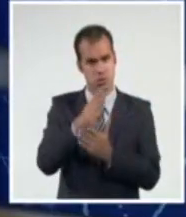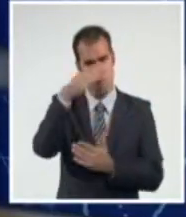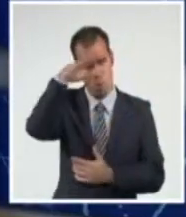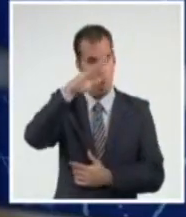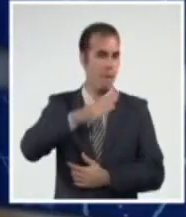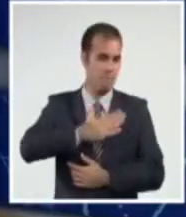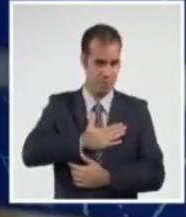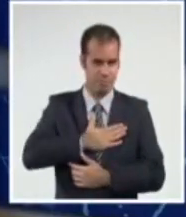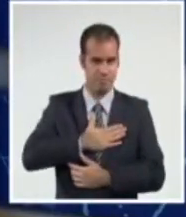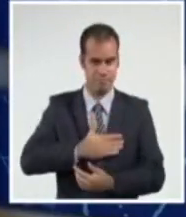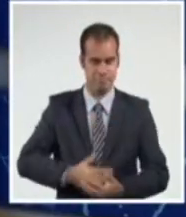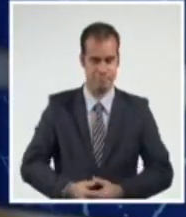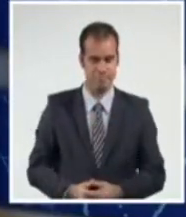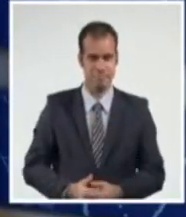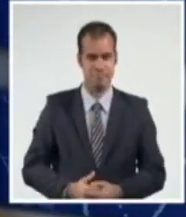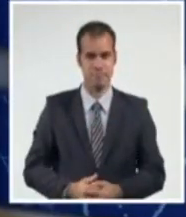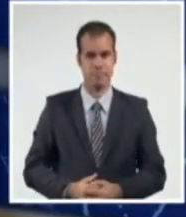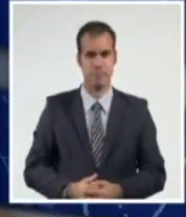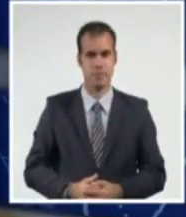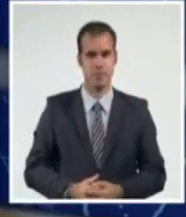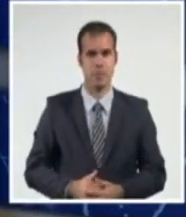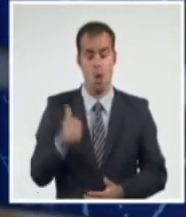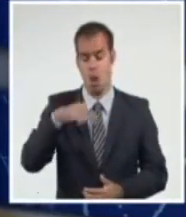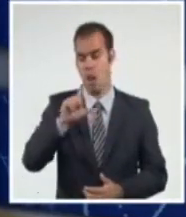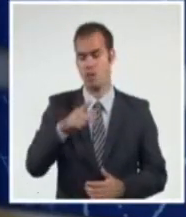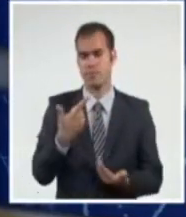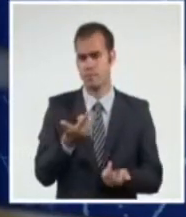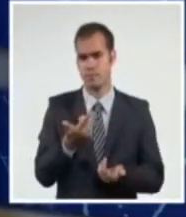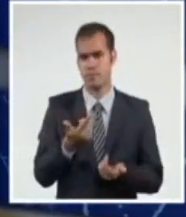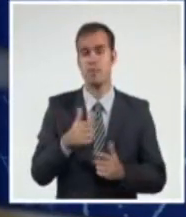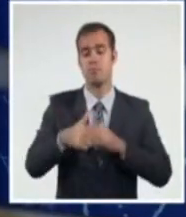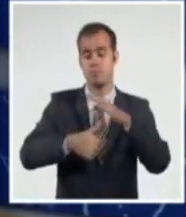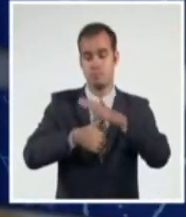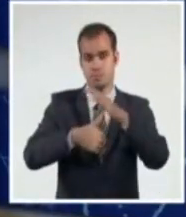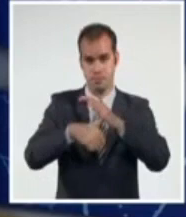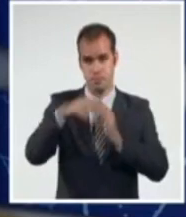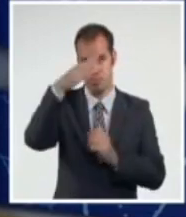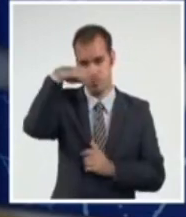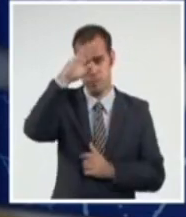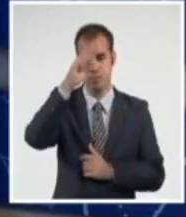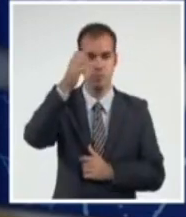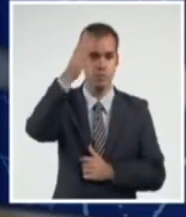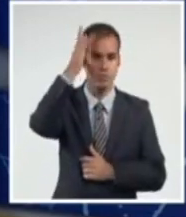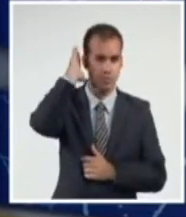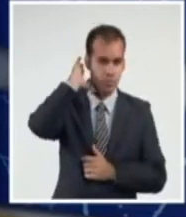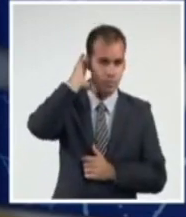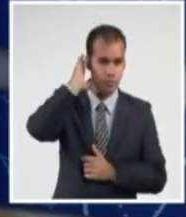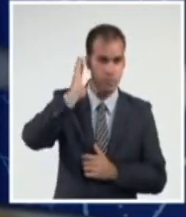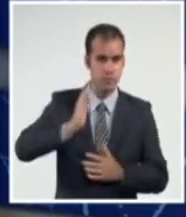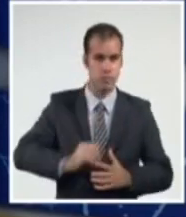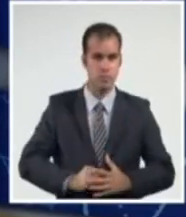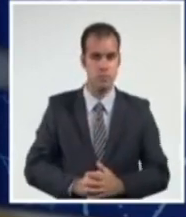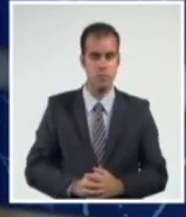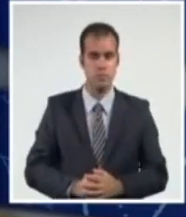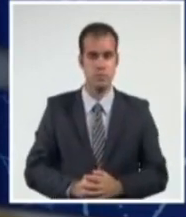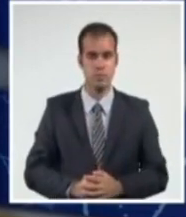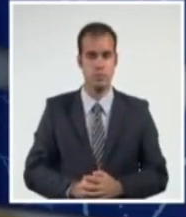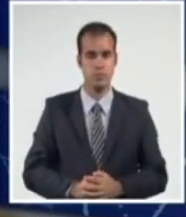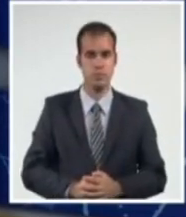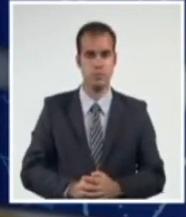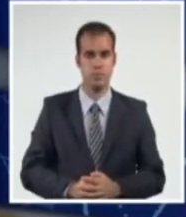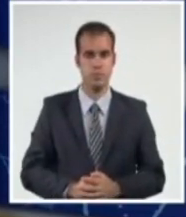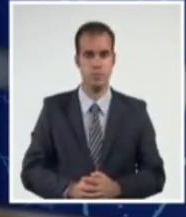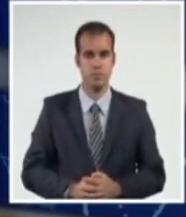pero del ámbito nacional. Es que este lunes el primer secretario del Comité Central del Partido y presidente de la República, Miguel Díaz-Canel